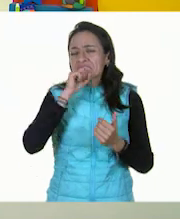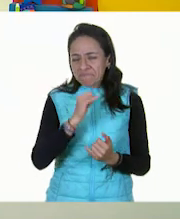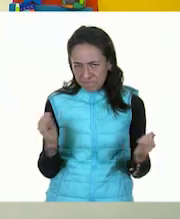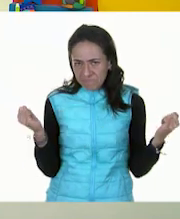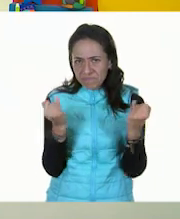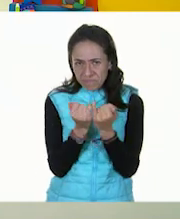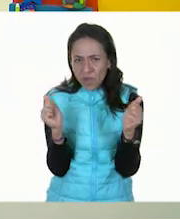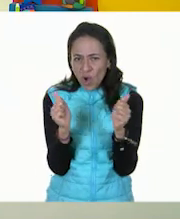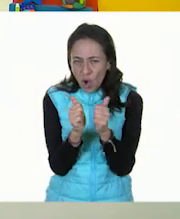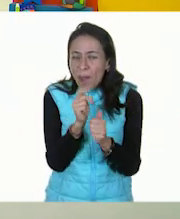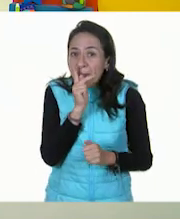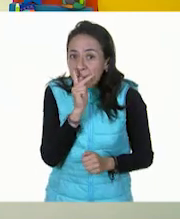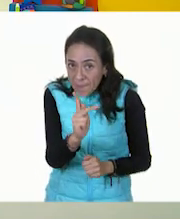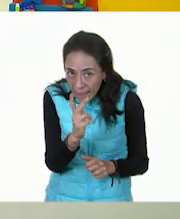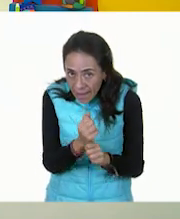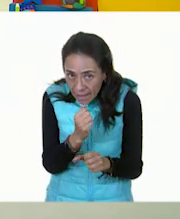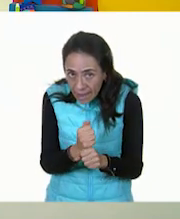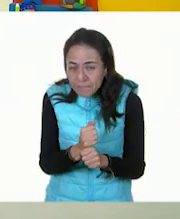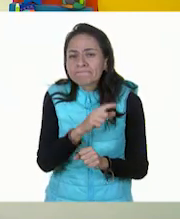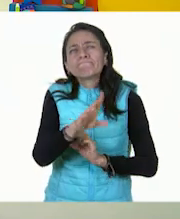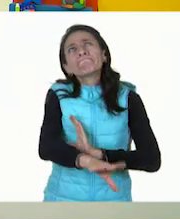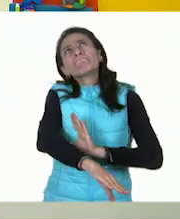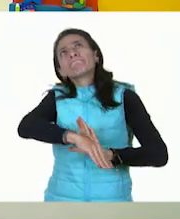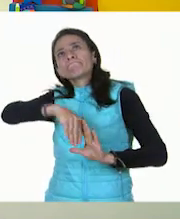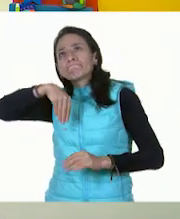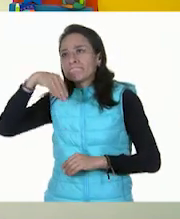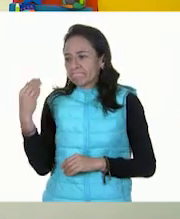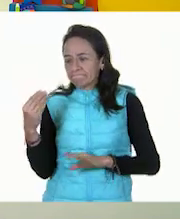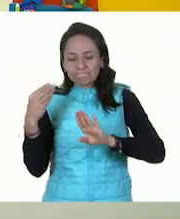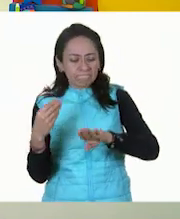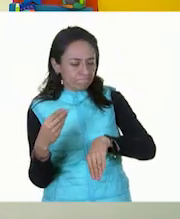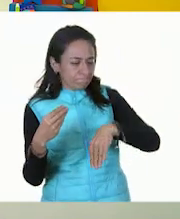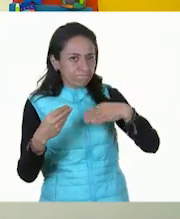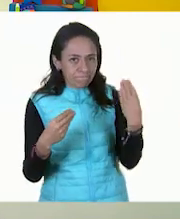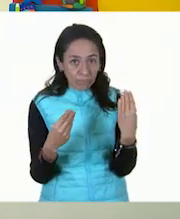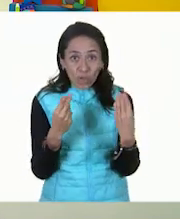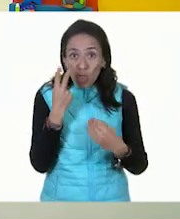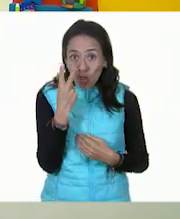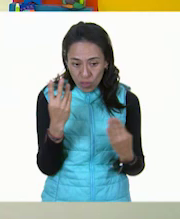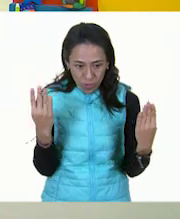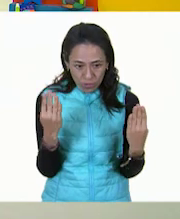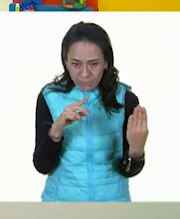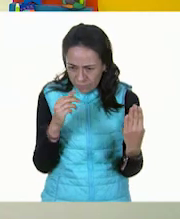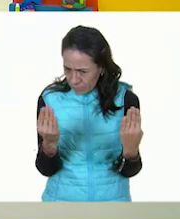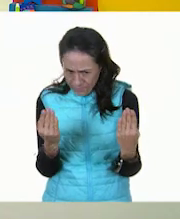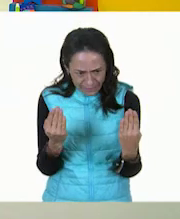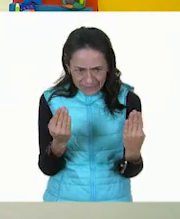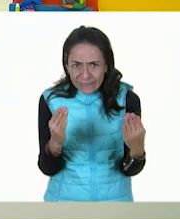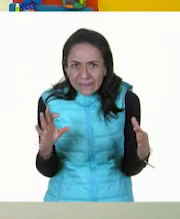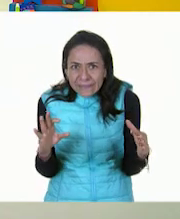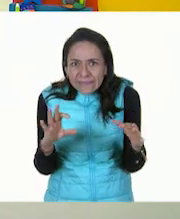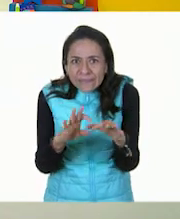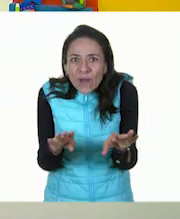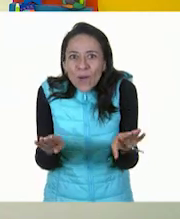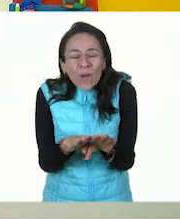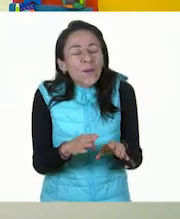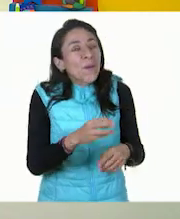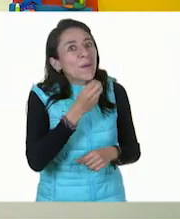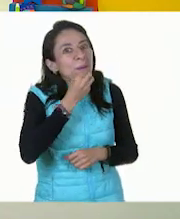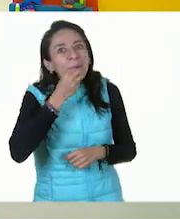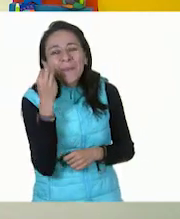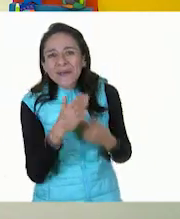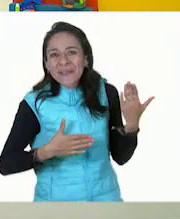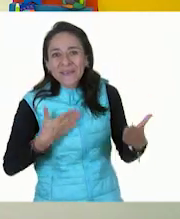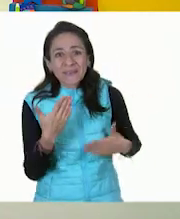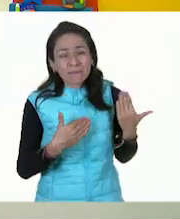sacar 2 tarjetas y crearemos una rima con ellas. ¡Sí! ¡Qué divertido suena! Yo quiero comenzar, ¿puedo? Claro que